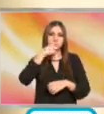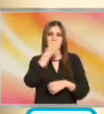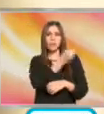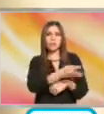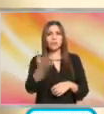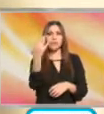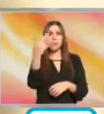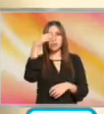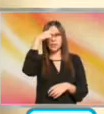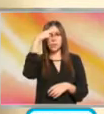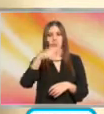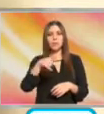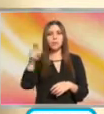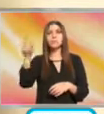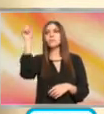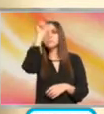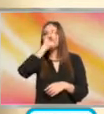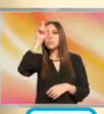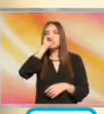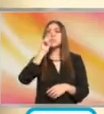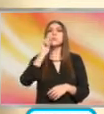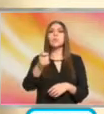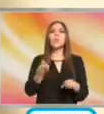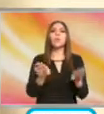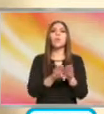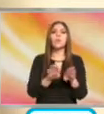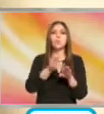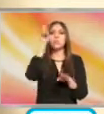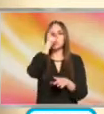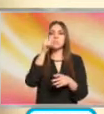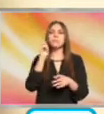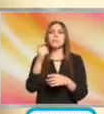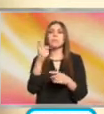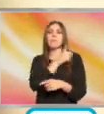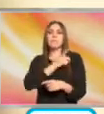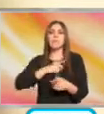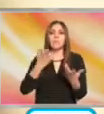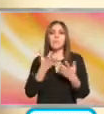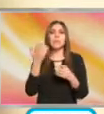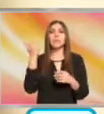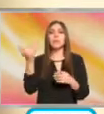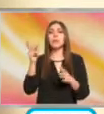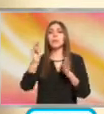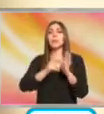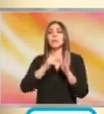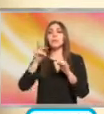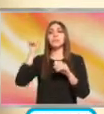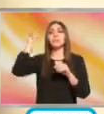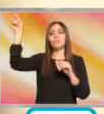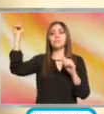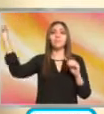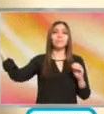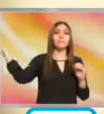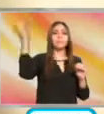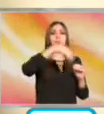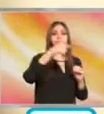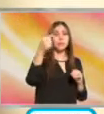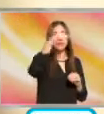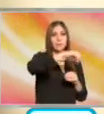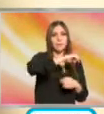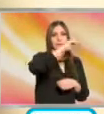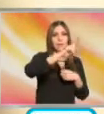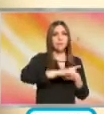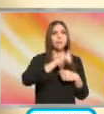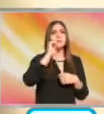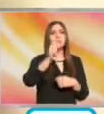consulados que estarán brindando asesoría jurídica. Hay que tener muy en claro que la deportación no es expedita, sino vas por un proceso legal